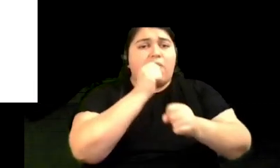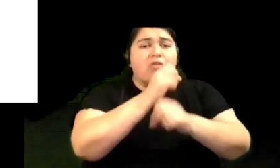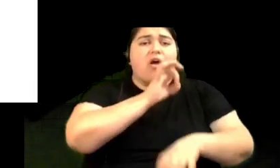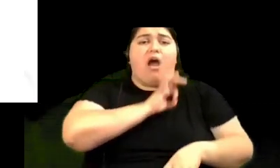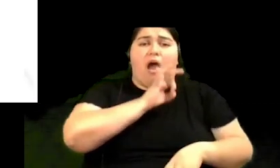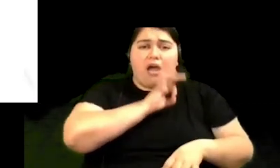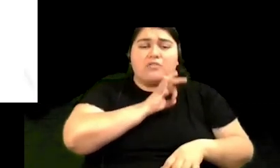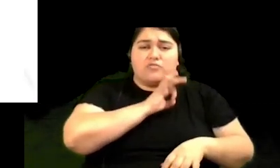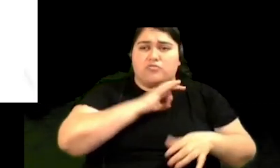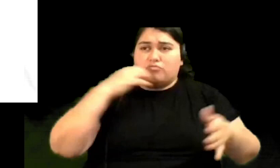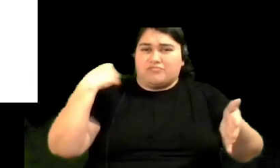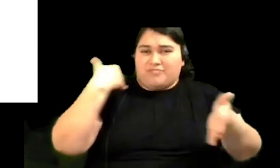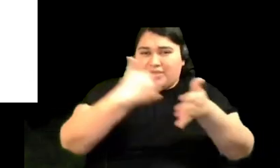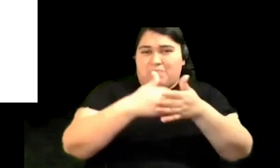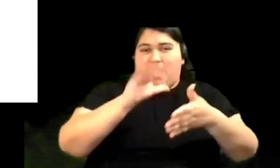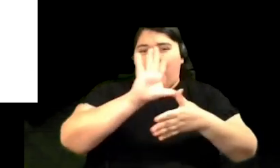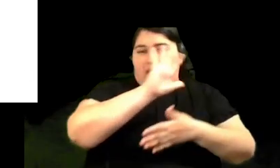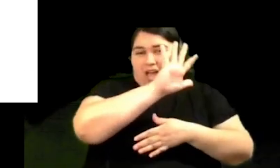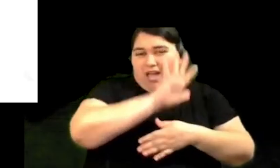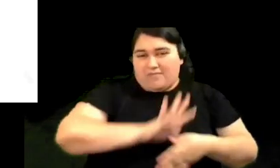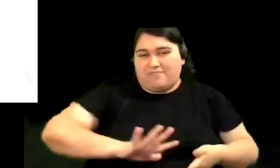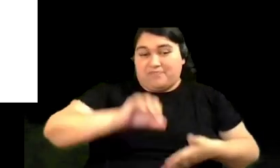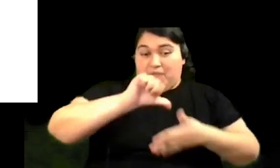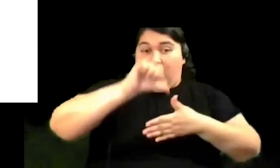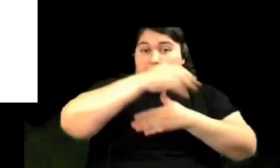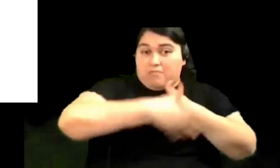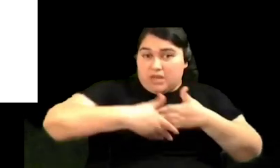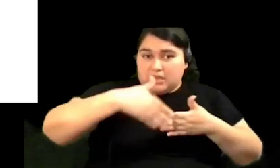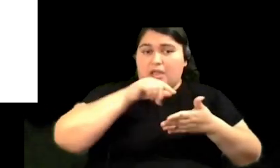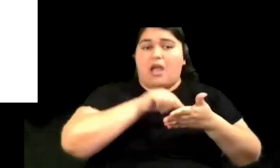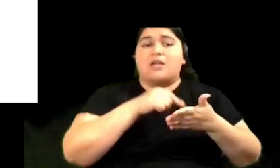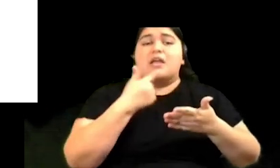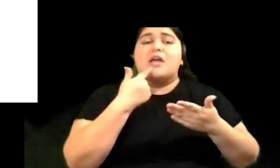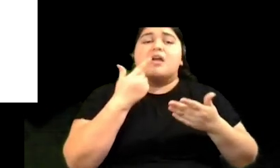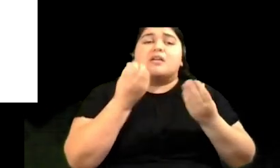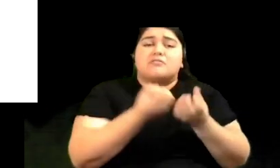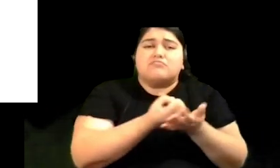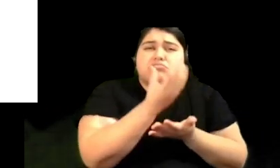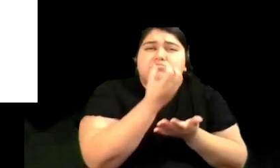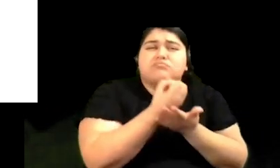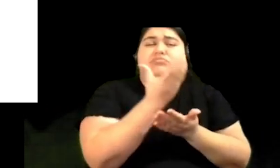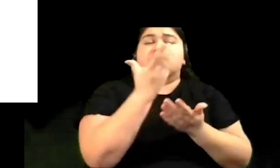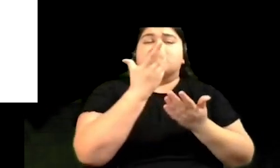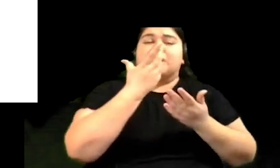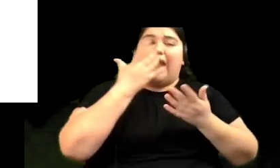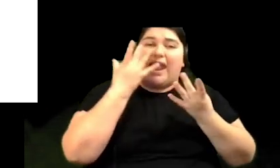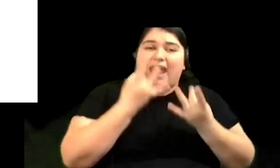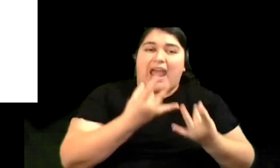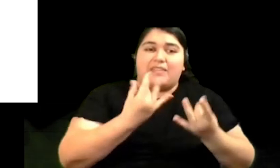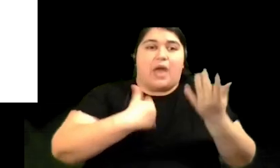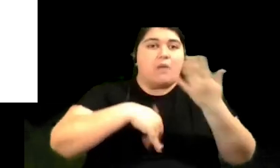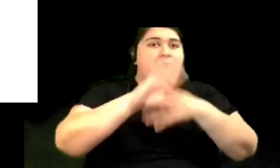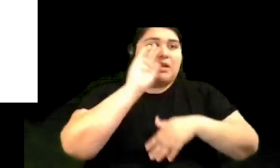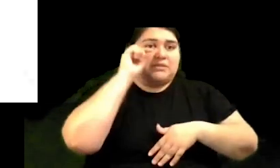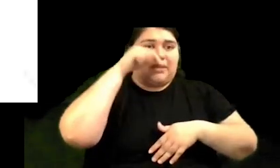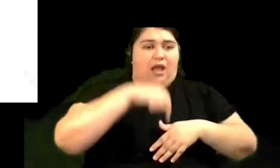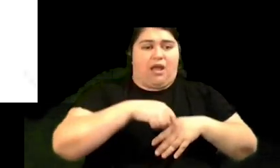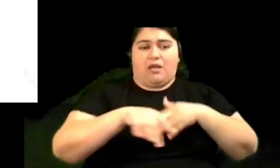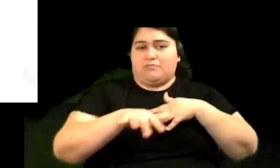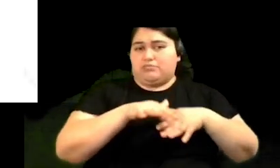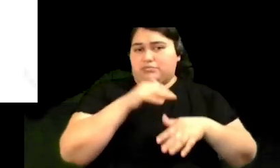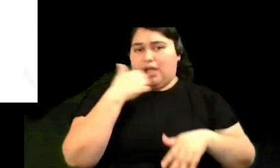Comisión Económica para América Latina, se indica que los de emisión y calidad son los estándares más utilizados en nuestro país.